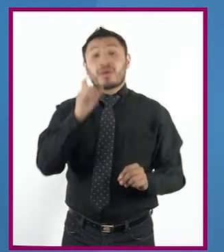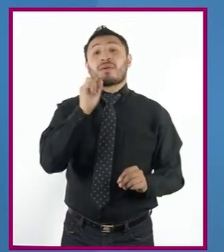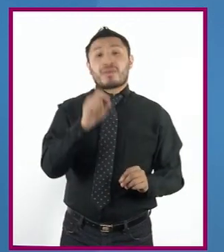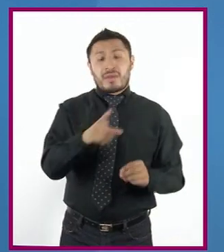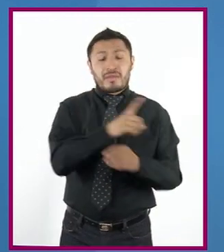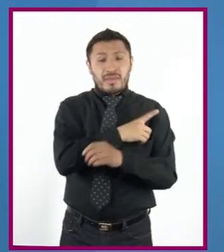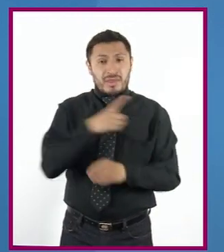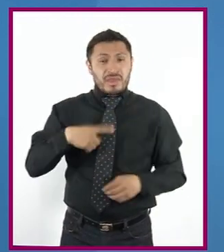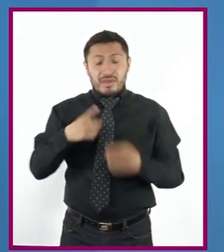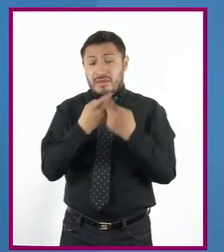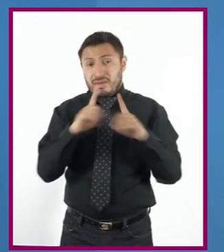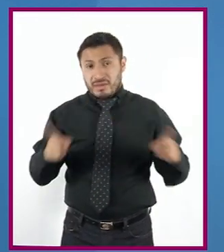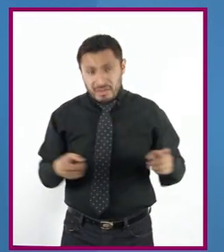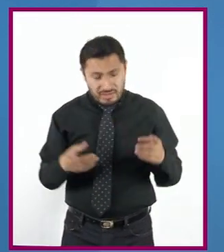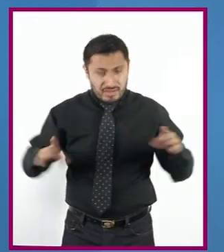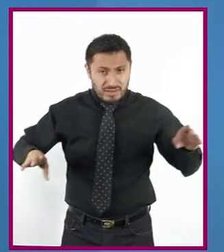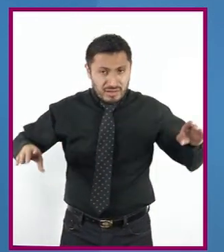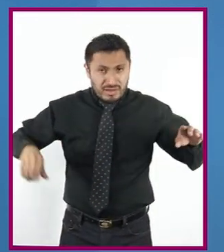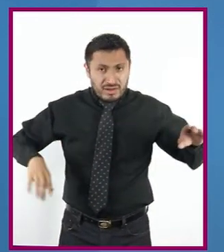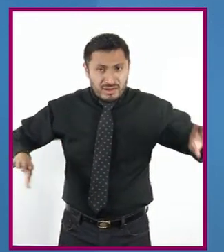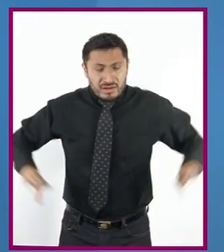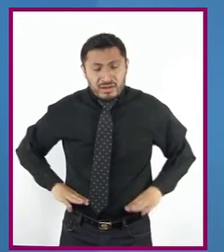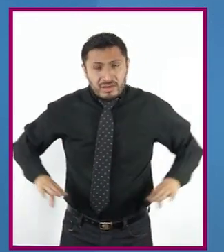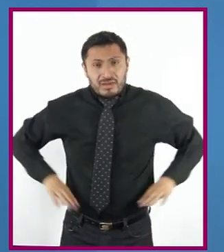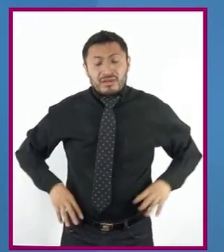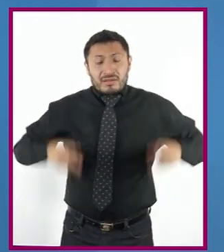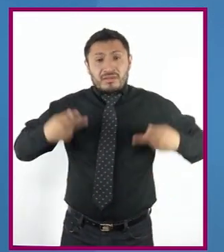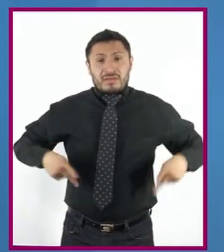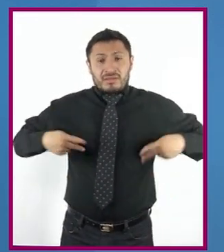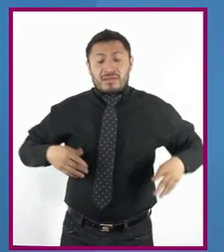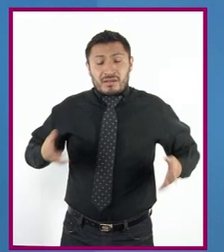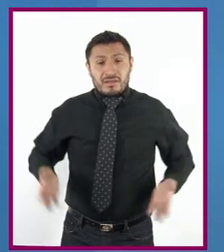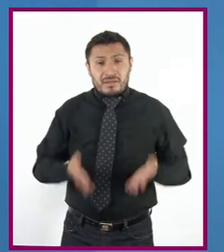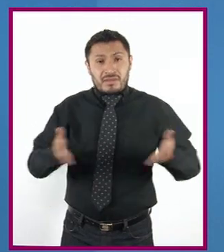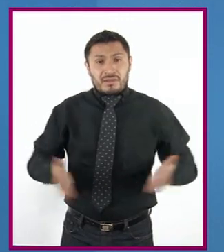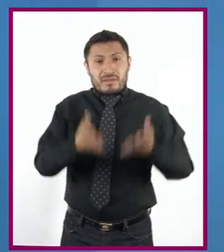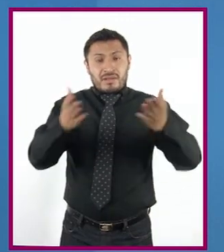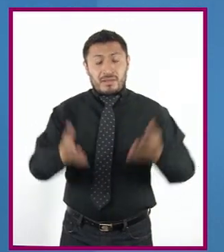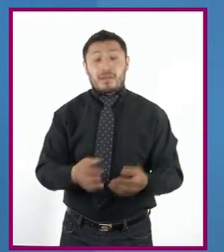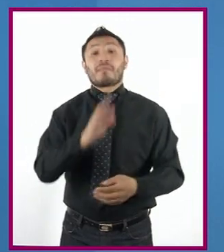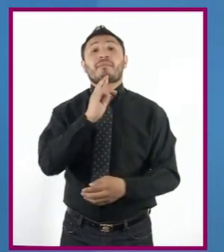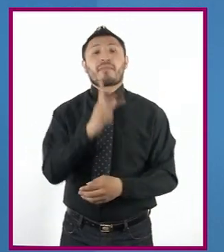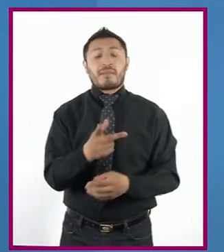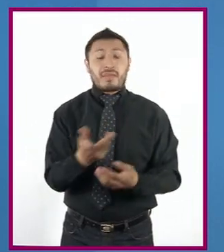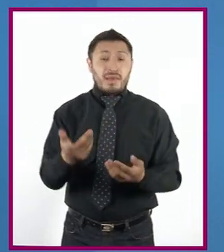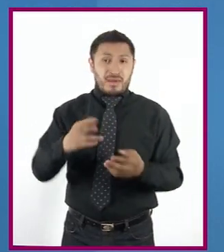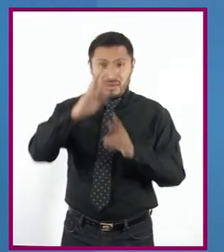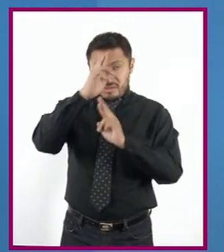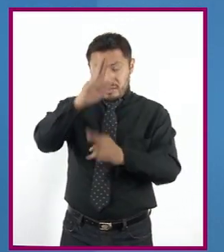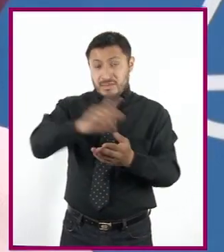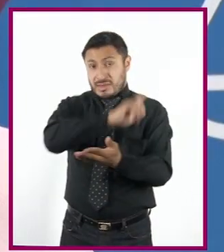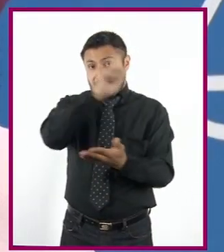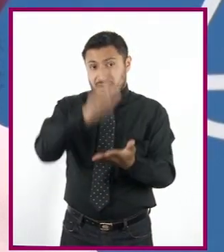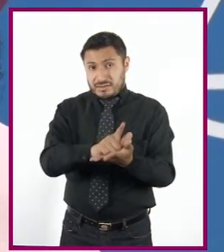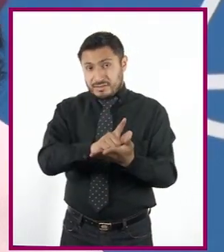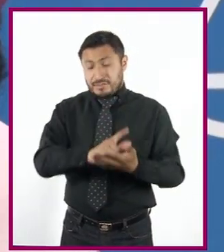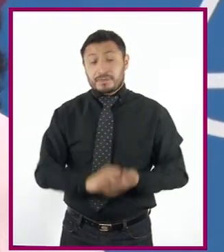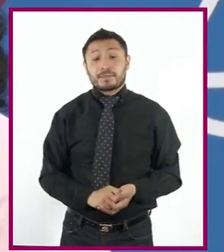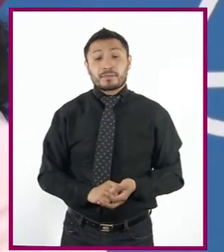desarrollar conductas de la ciudadanía encaminadas a fortalecer nuestro apego a la legalidad.